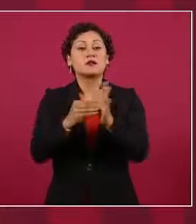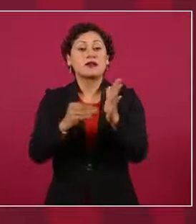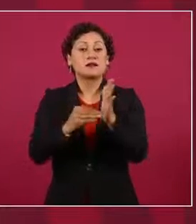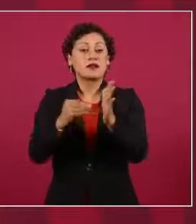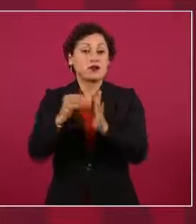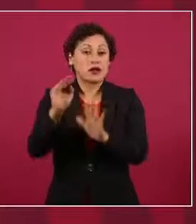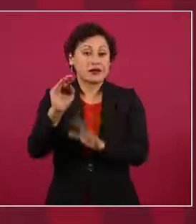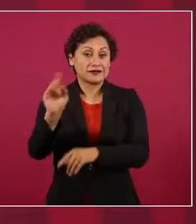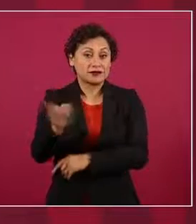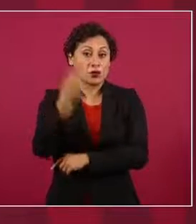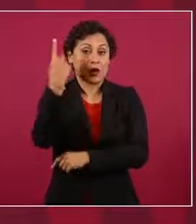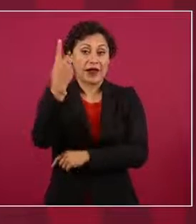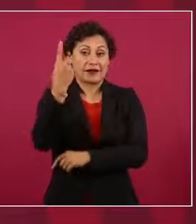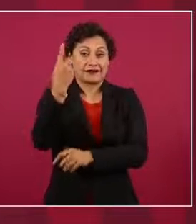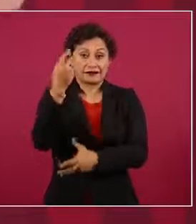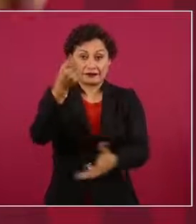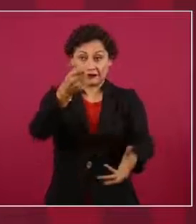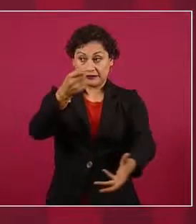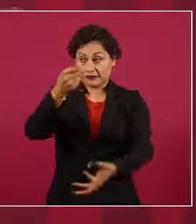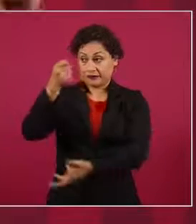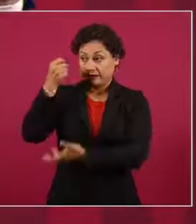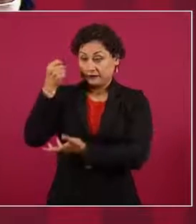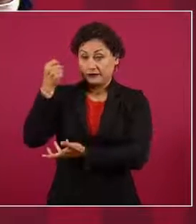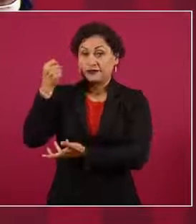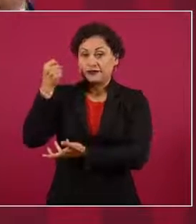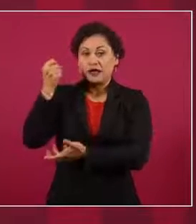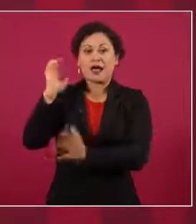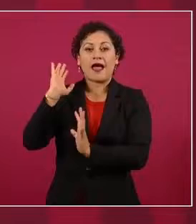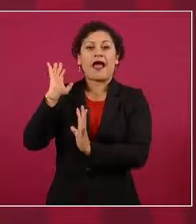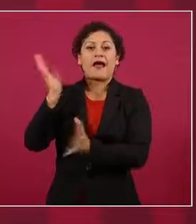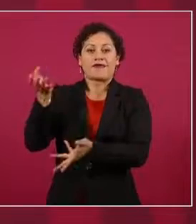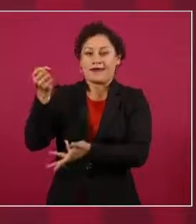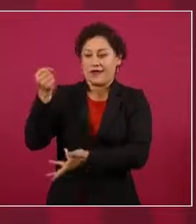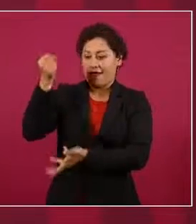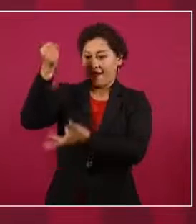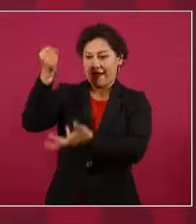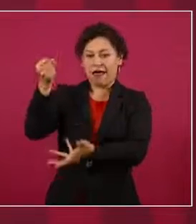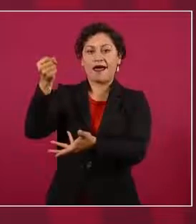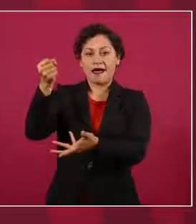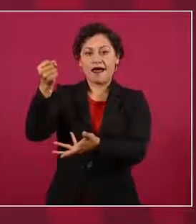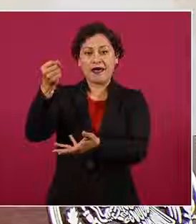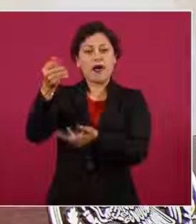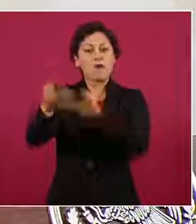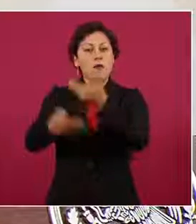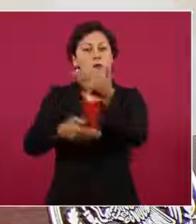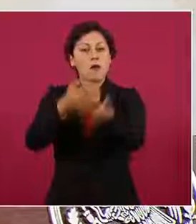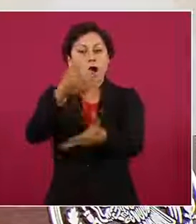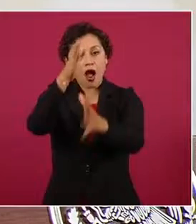están materializando, ya empezaron a firmarse acuerdos.